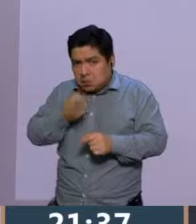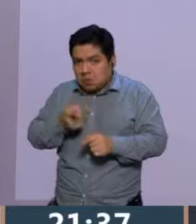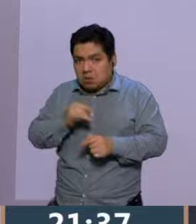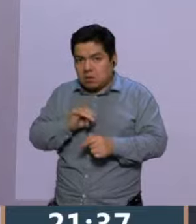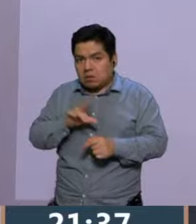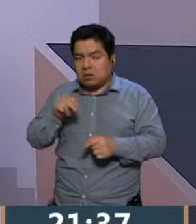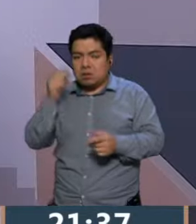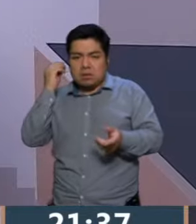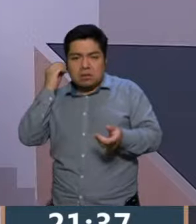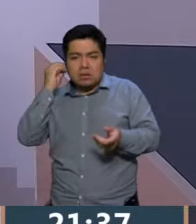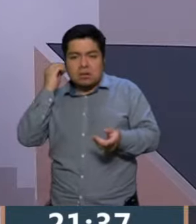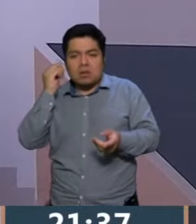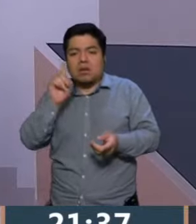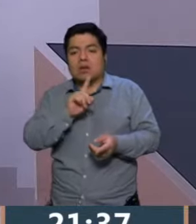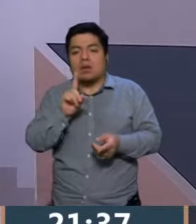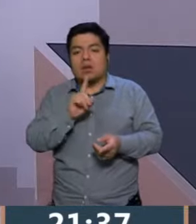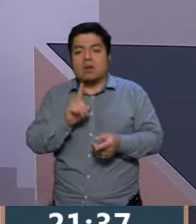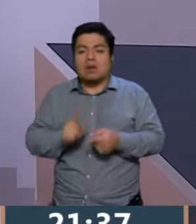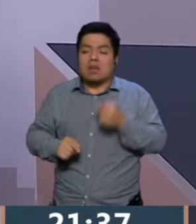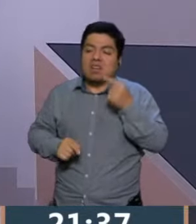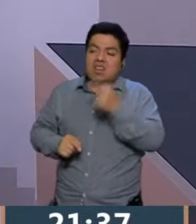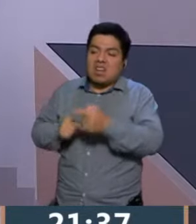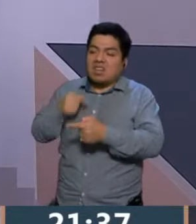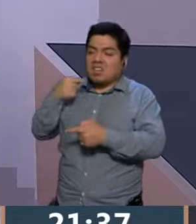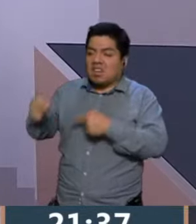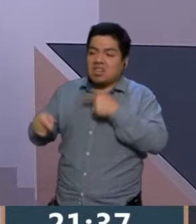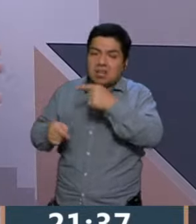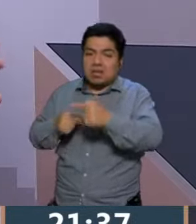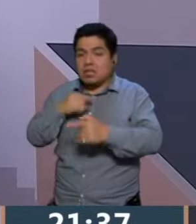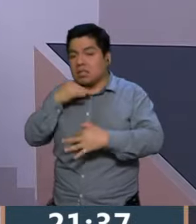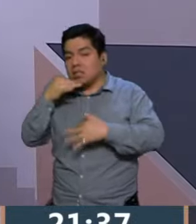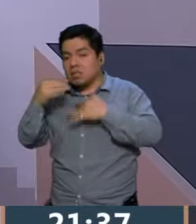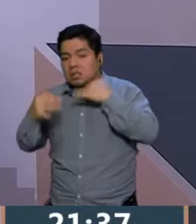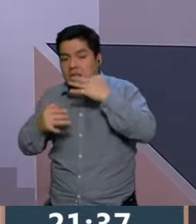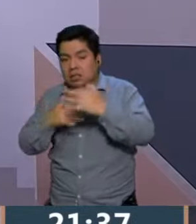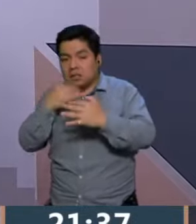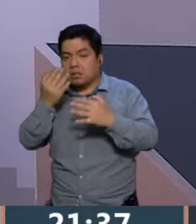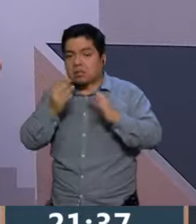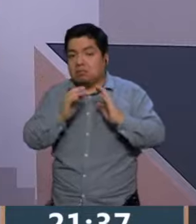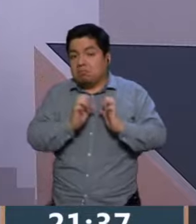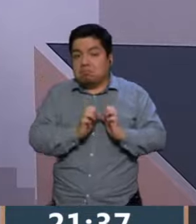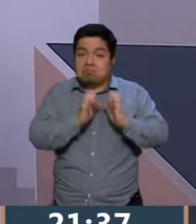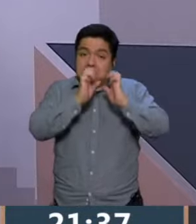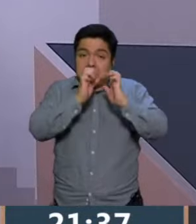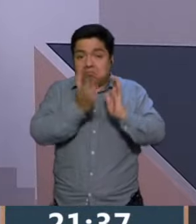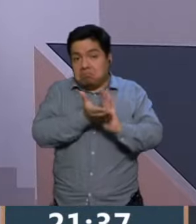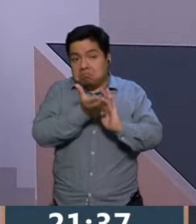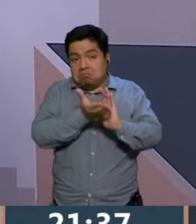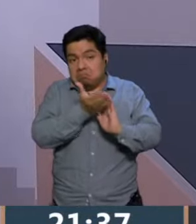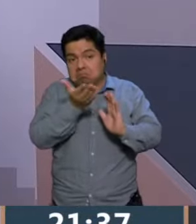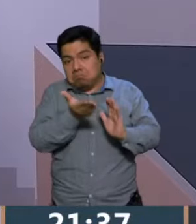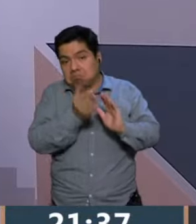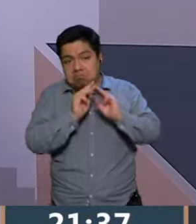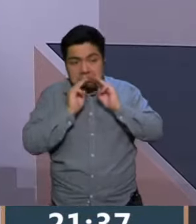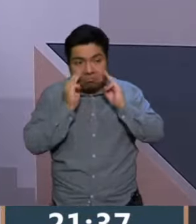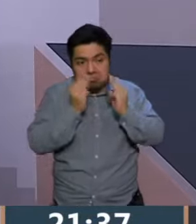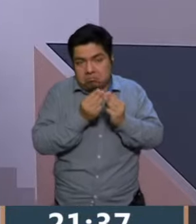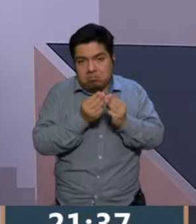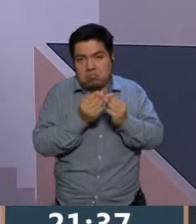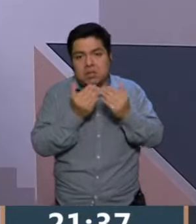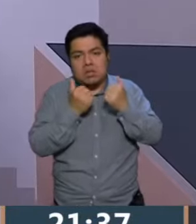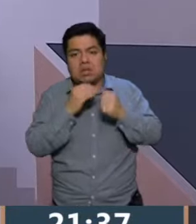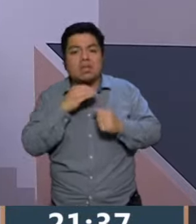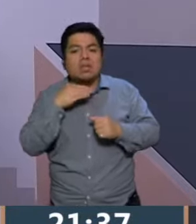No, lo que está prohibido es que le hagan señalamientos de corrupción o esto. El cártel inmobiliario, como es un tema que no constituye un delito, no existe un